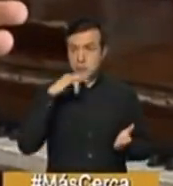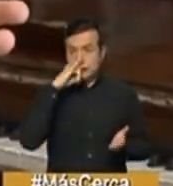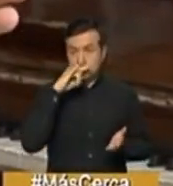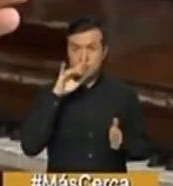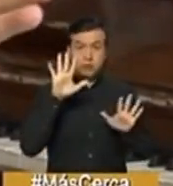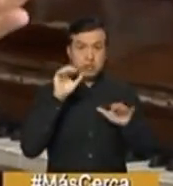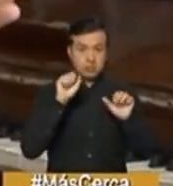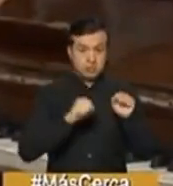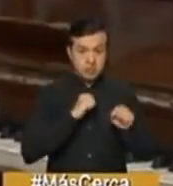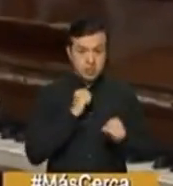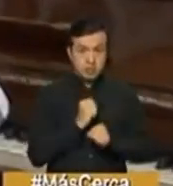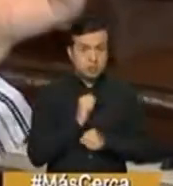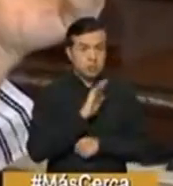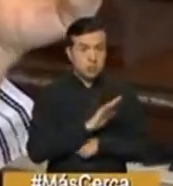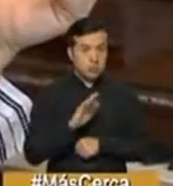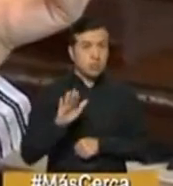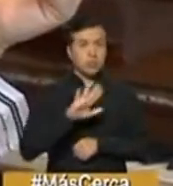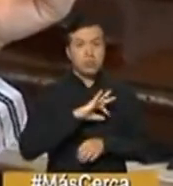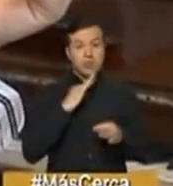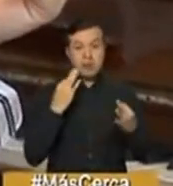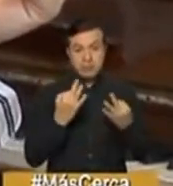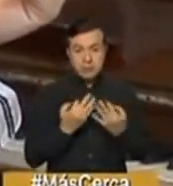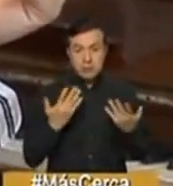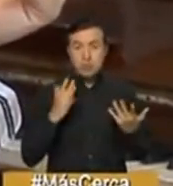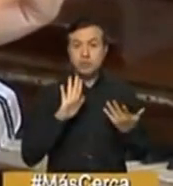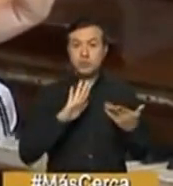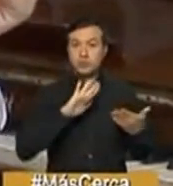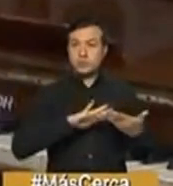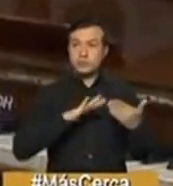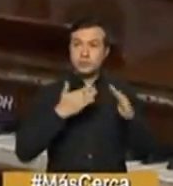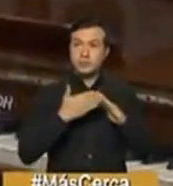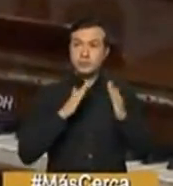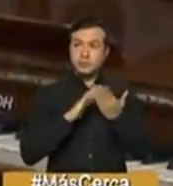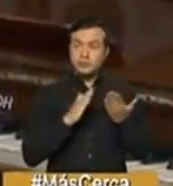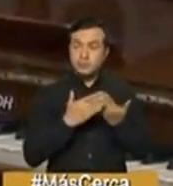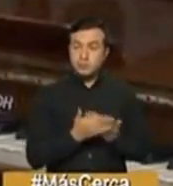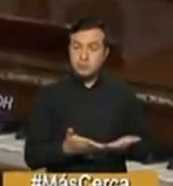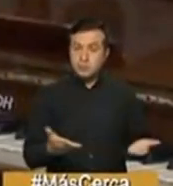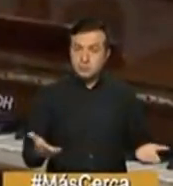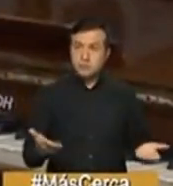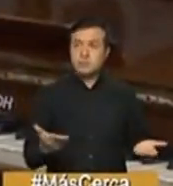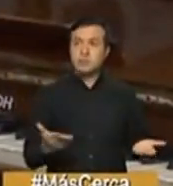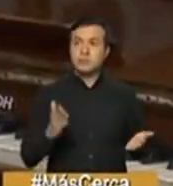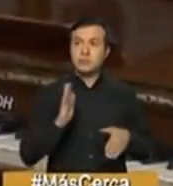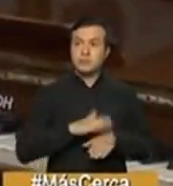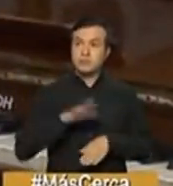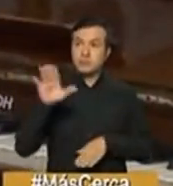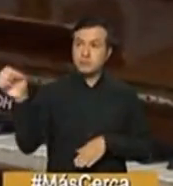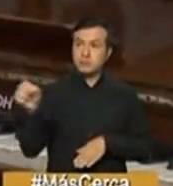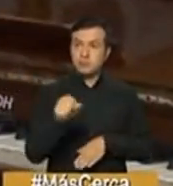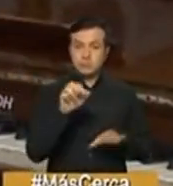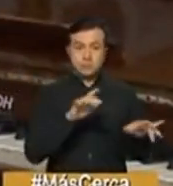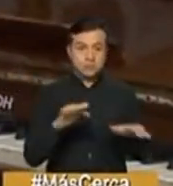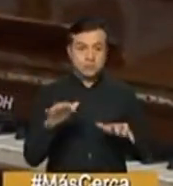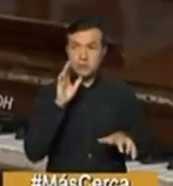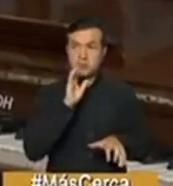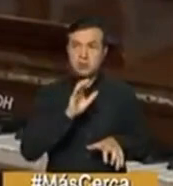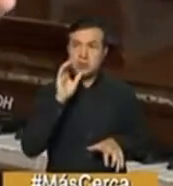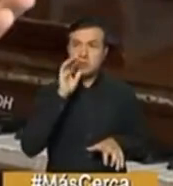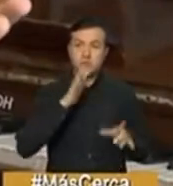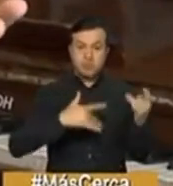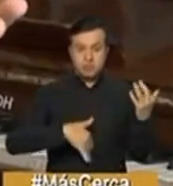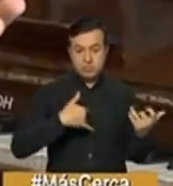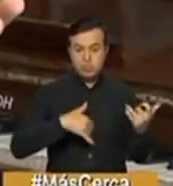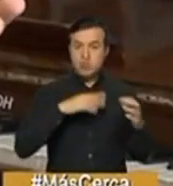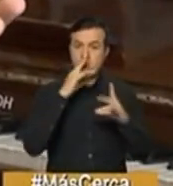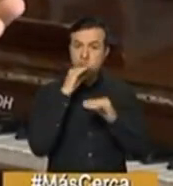10 años en su medio familiar o en su comunidad, ¿sí? Y él es llamado a tocar el piano o a cantar o tocar la